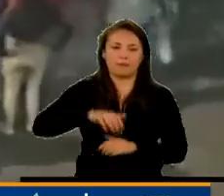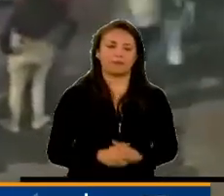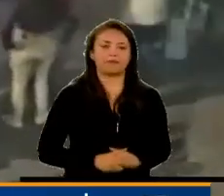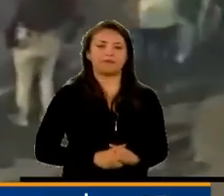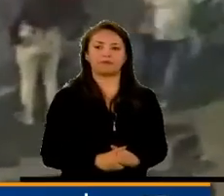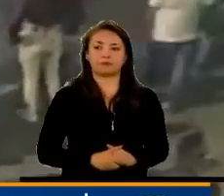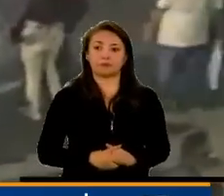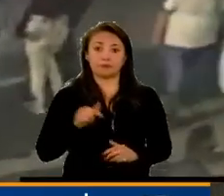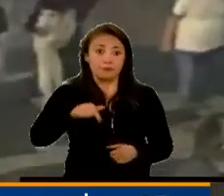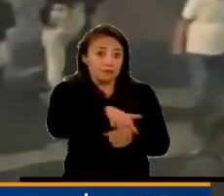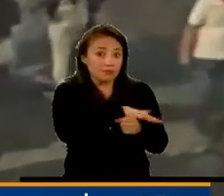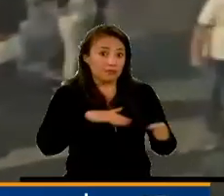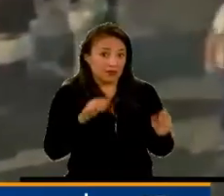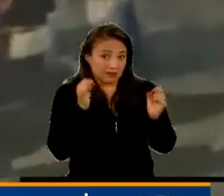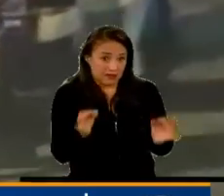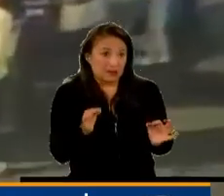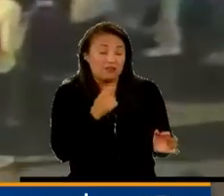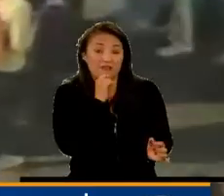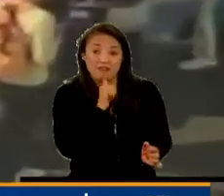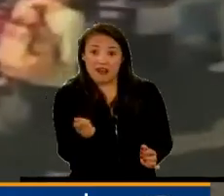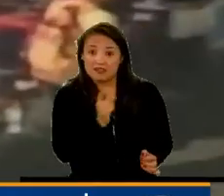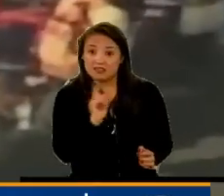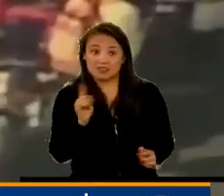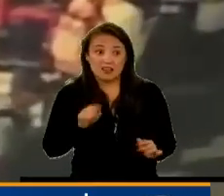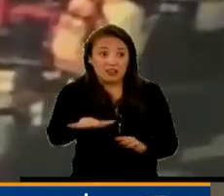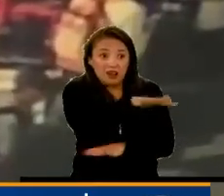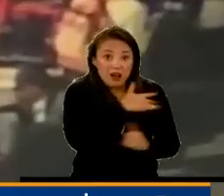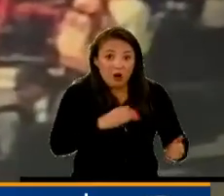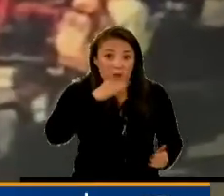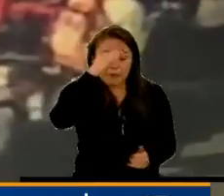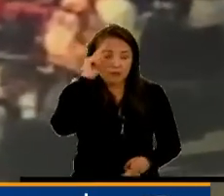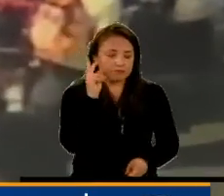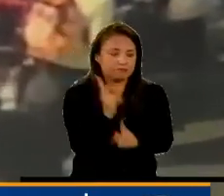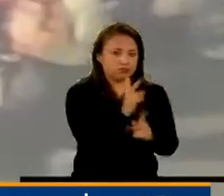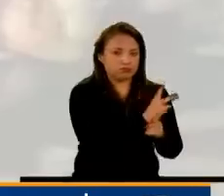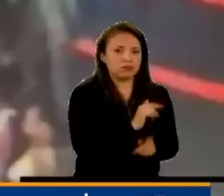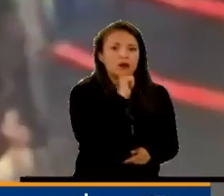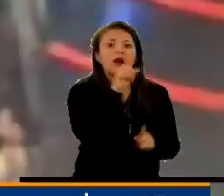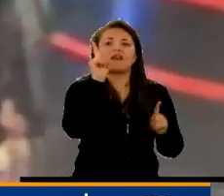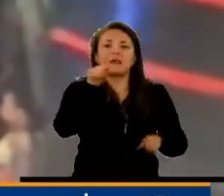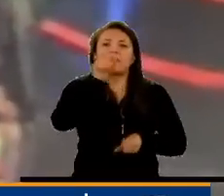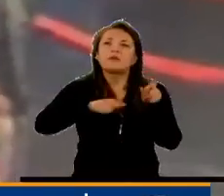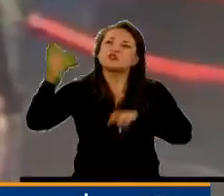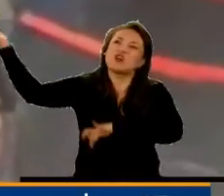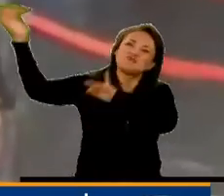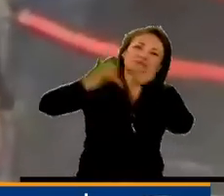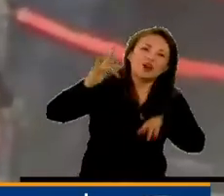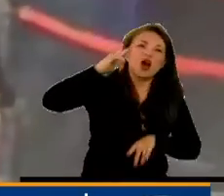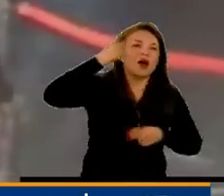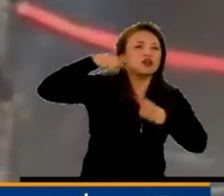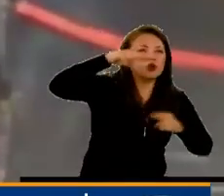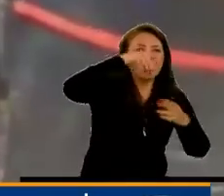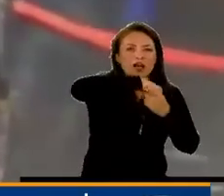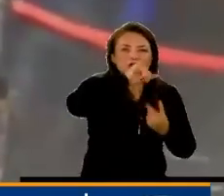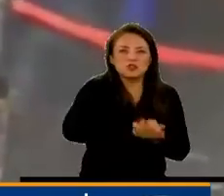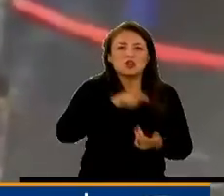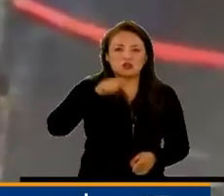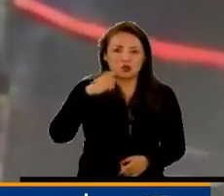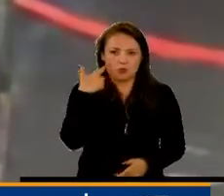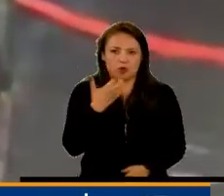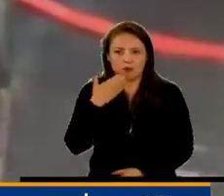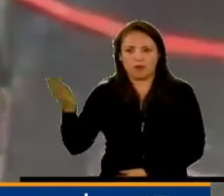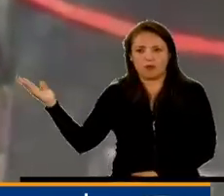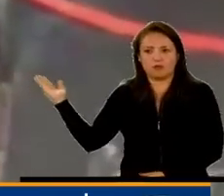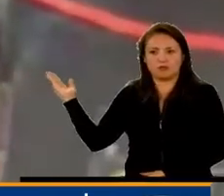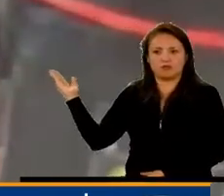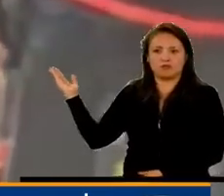El panorama no está fácil para las personas en Medellín, incluidos los extranjeros. Como hienas, estas tres mujeres, a punta